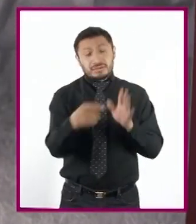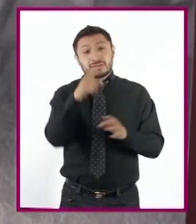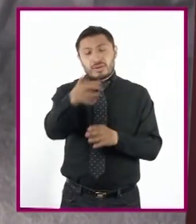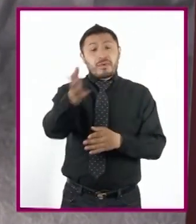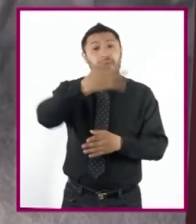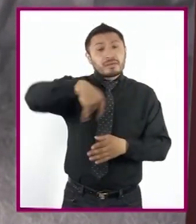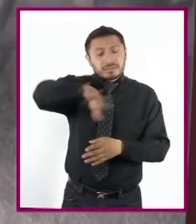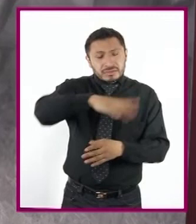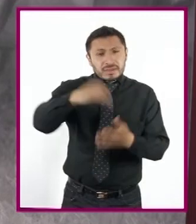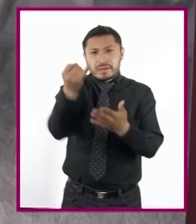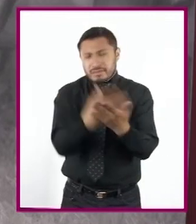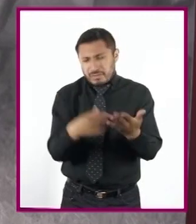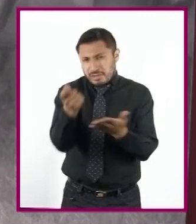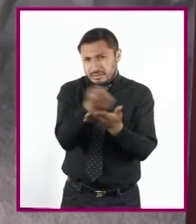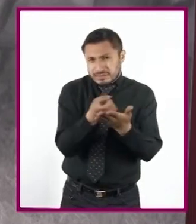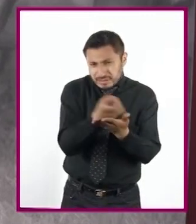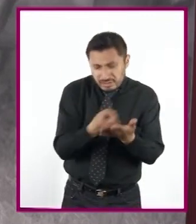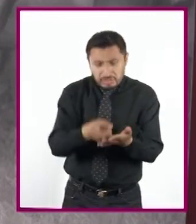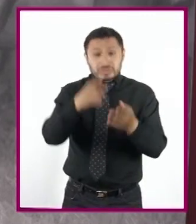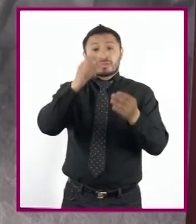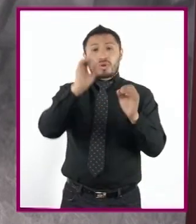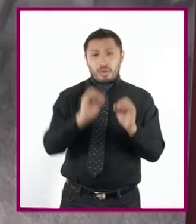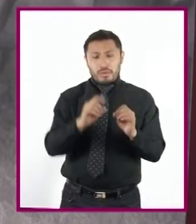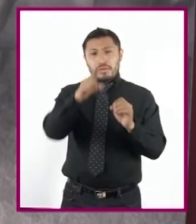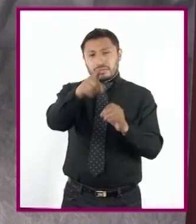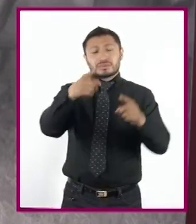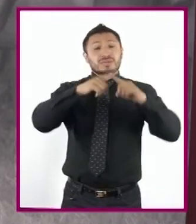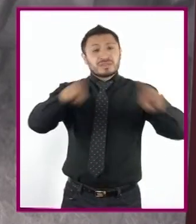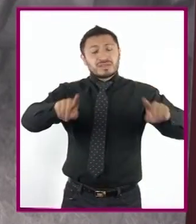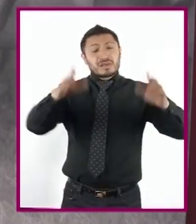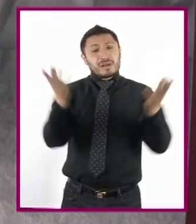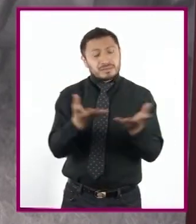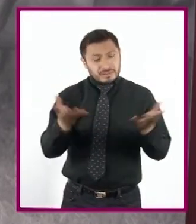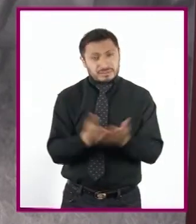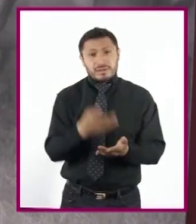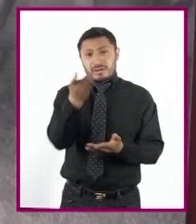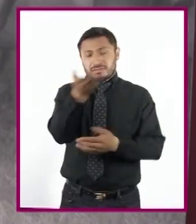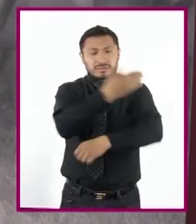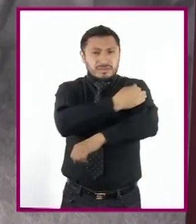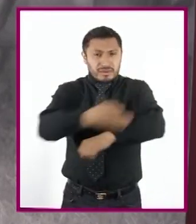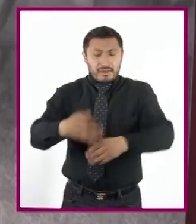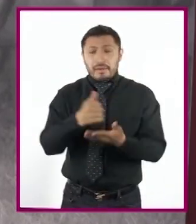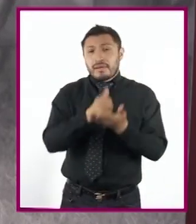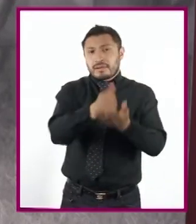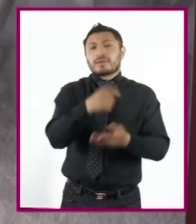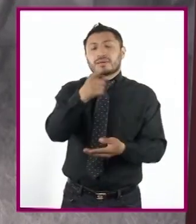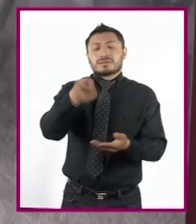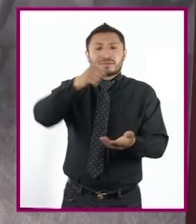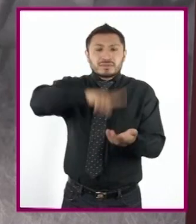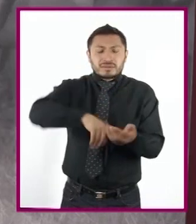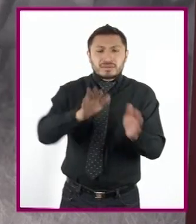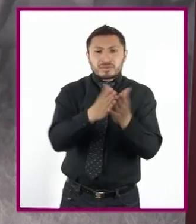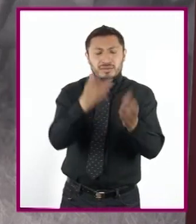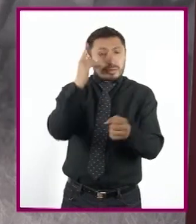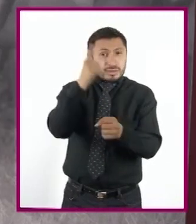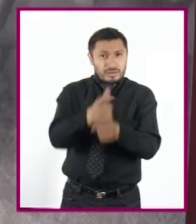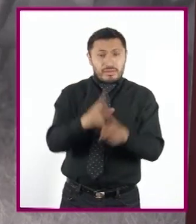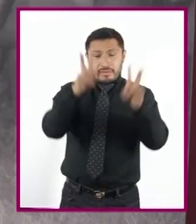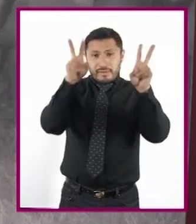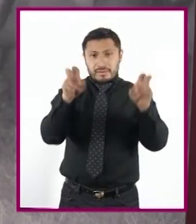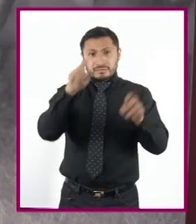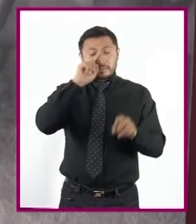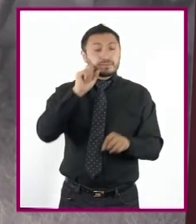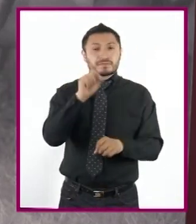imágenes para ilustrarla. Pidan ayuda a sus familiares. Este tema lo podrán encontrar en su libro de texto. También podrán